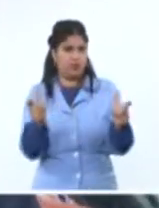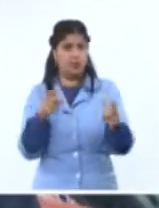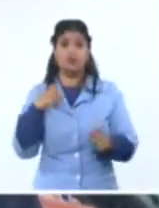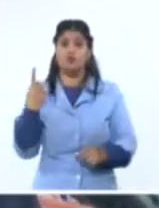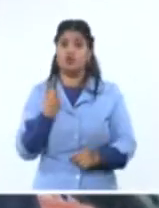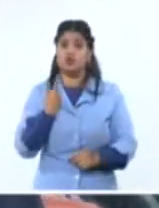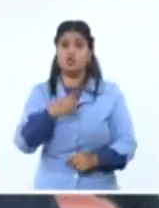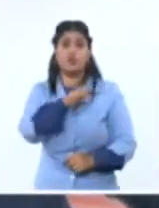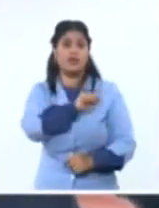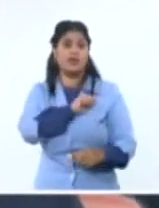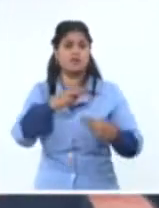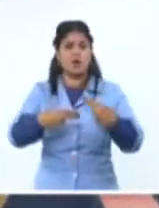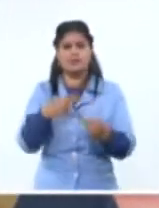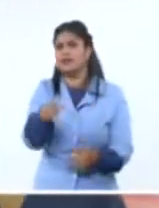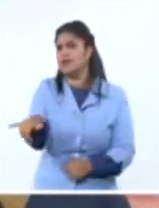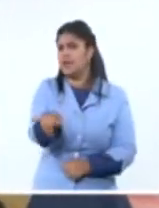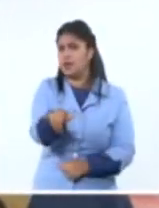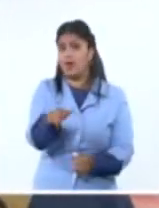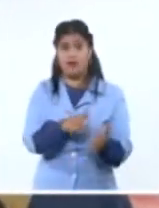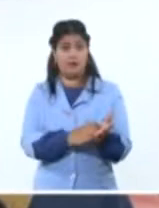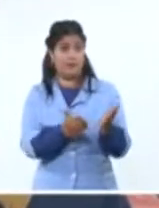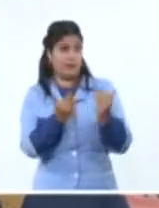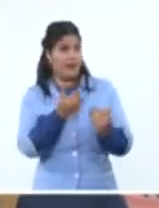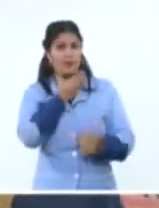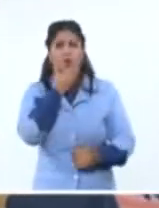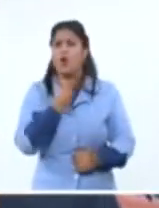verdaderamente emocionantes que constituyen